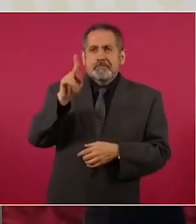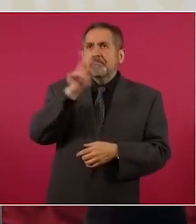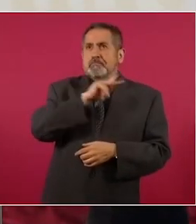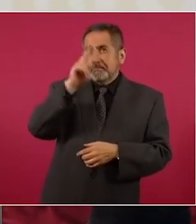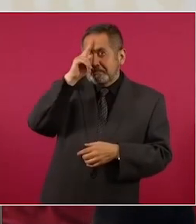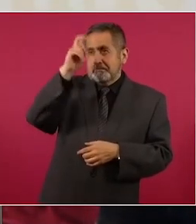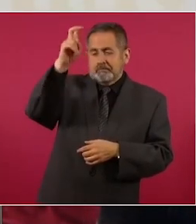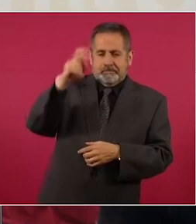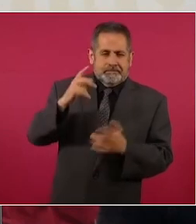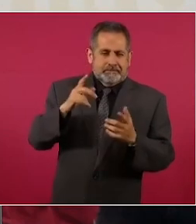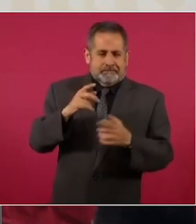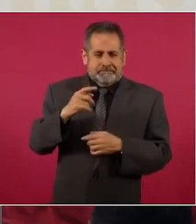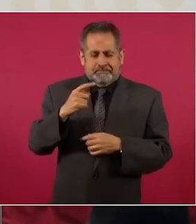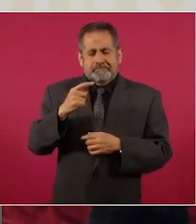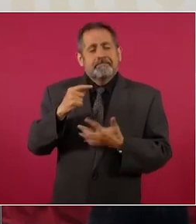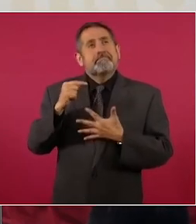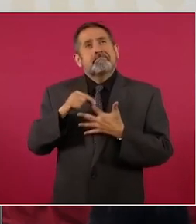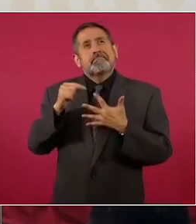Tengo un perfil.